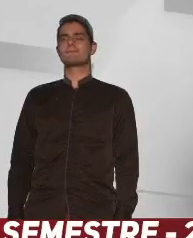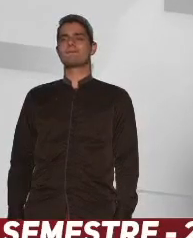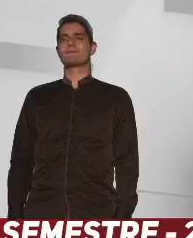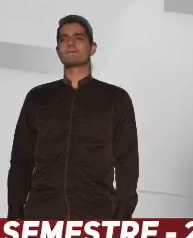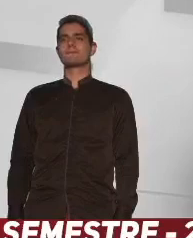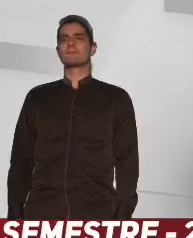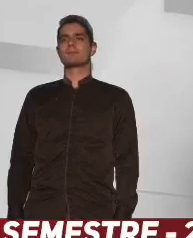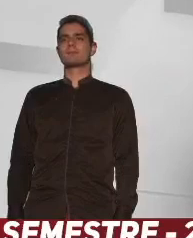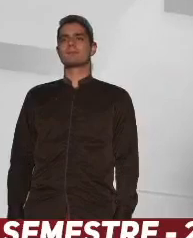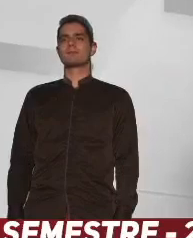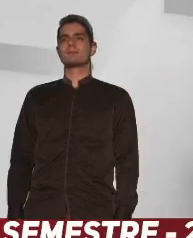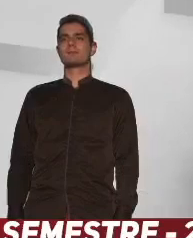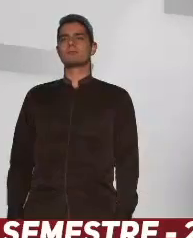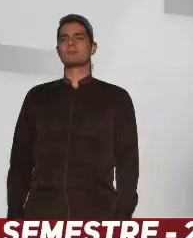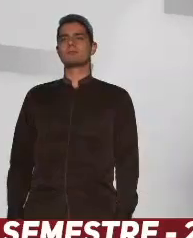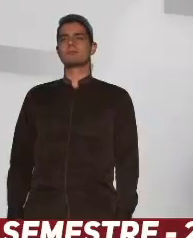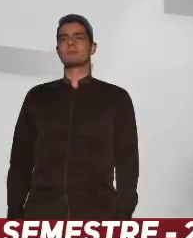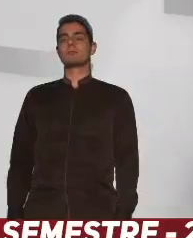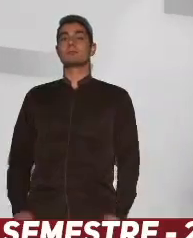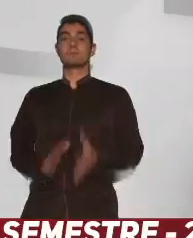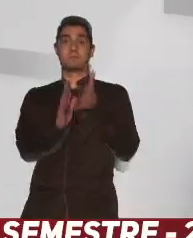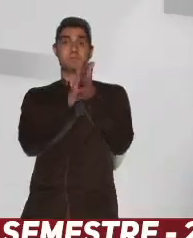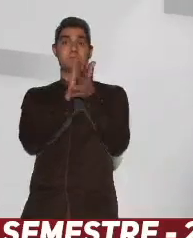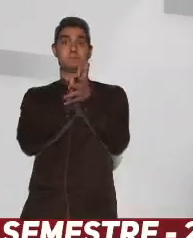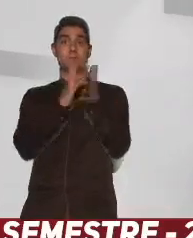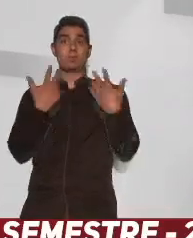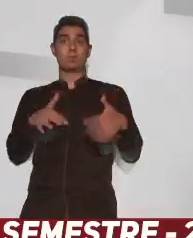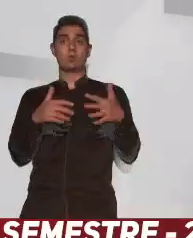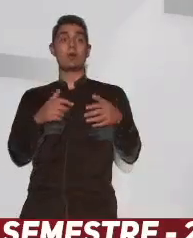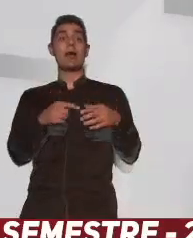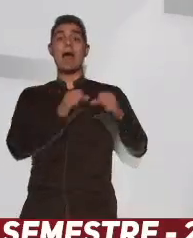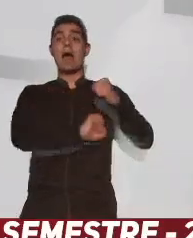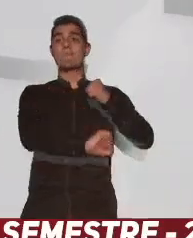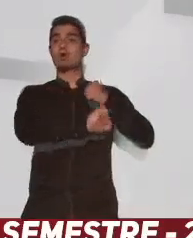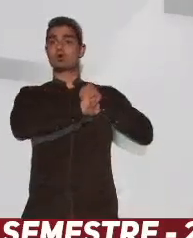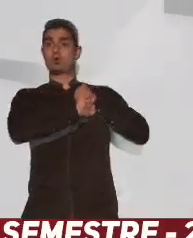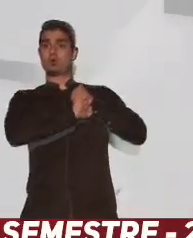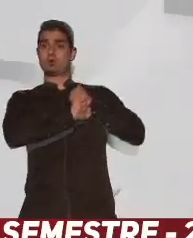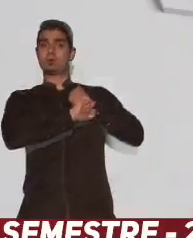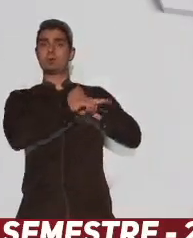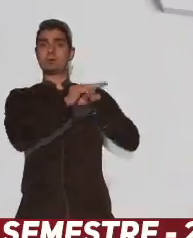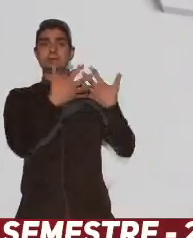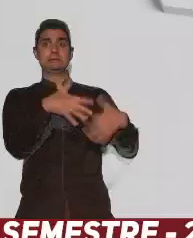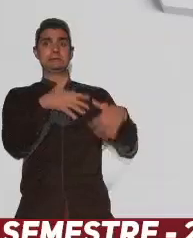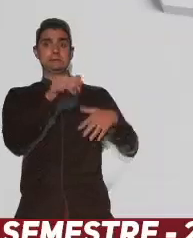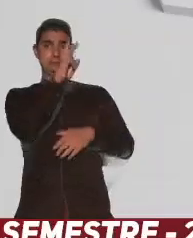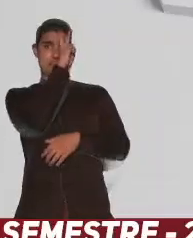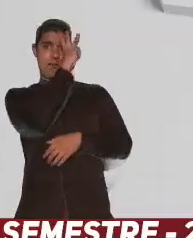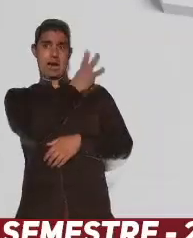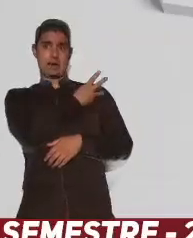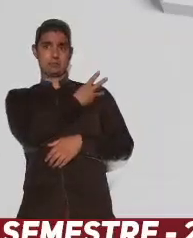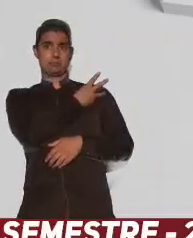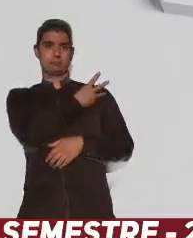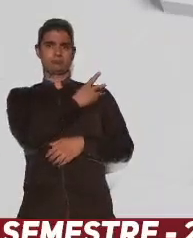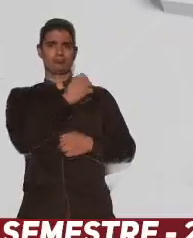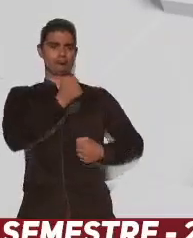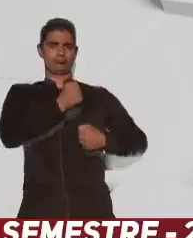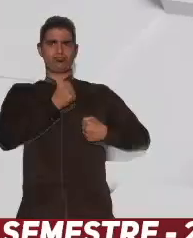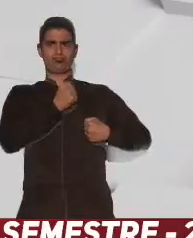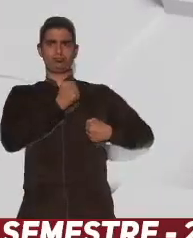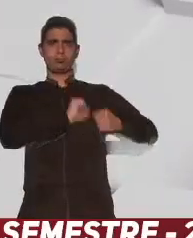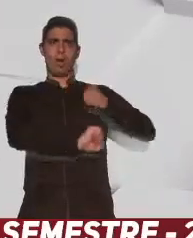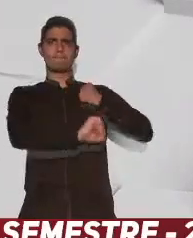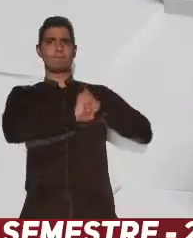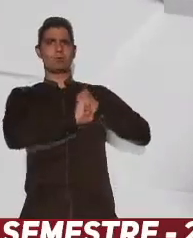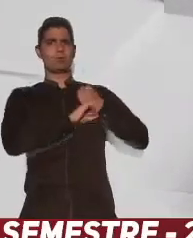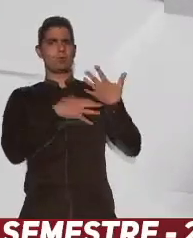Quiero destacar el apoyo tan importante que nos brindó nuestros soldados y nuestro ejército con la planta